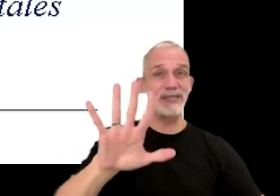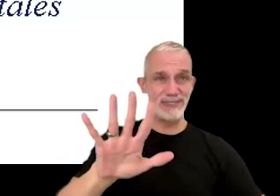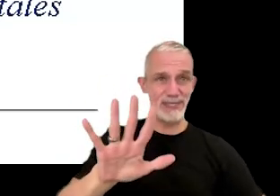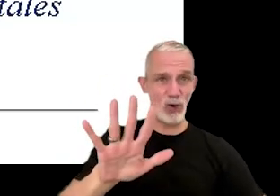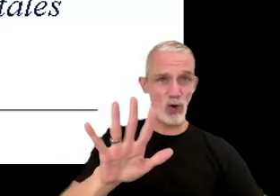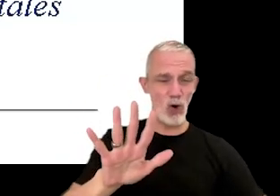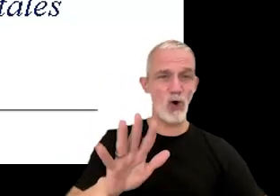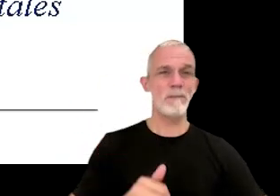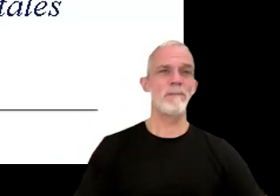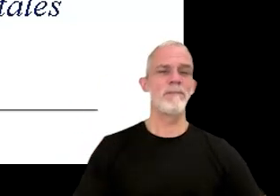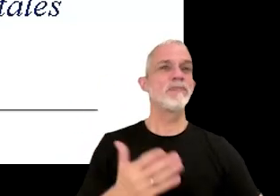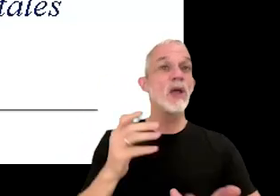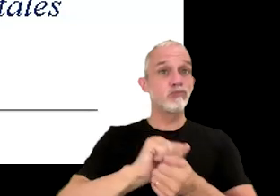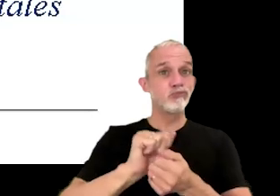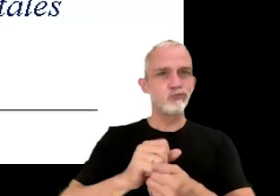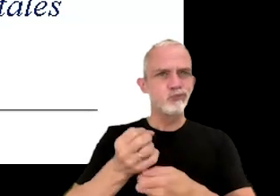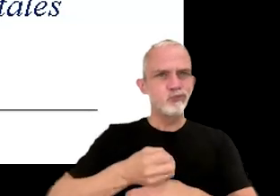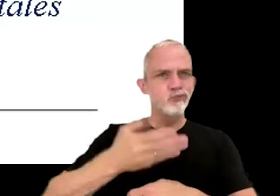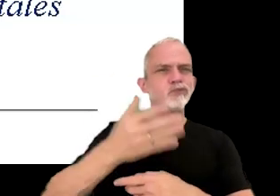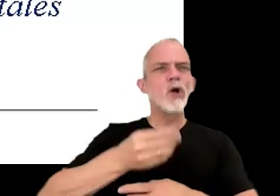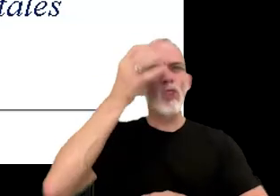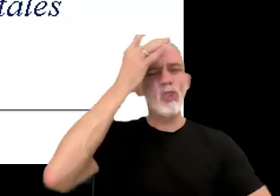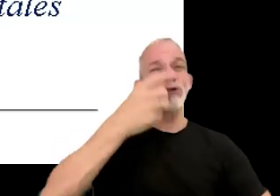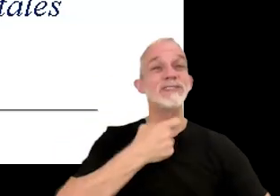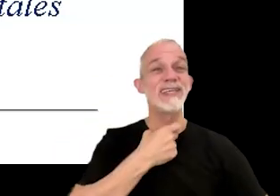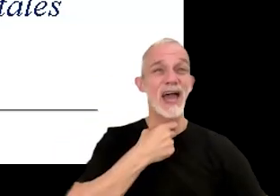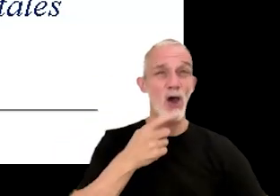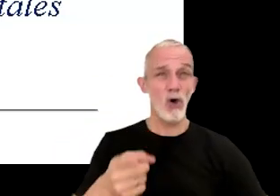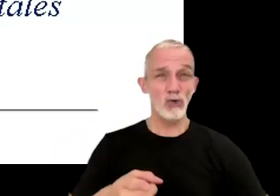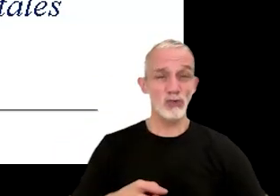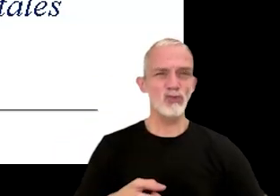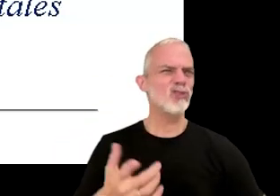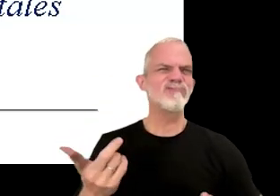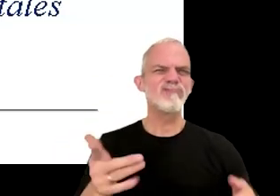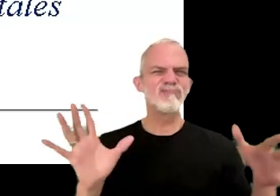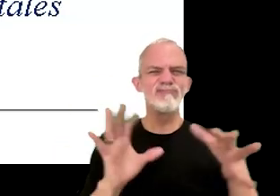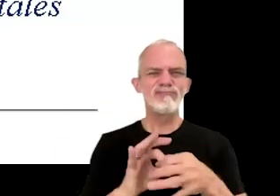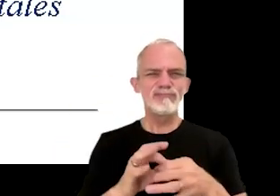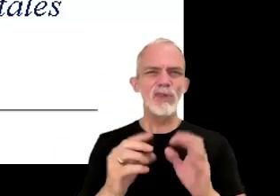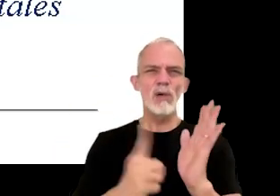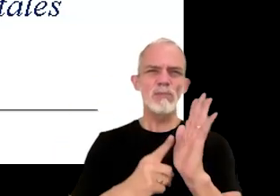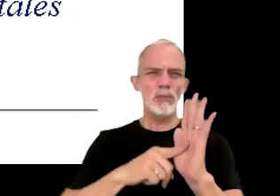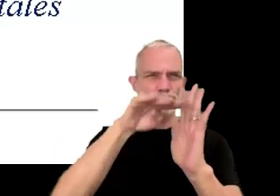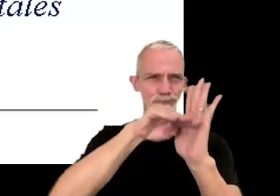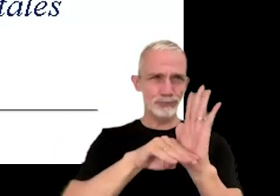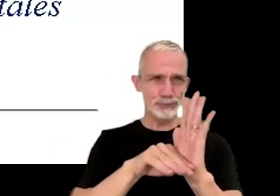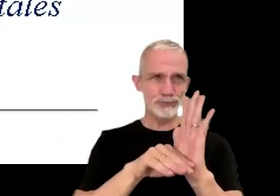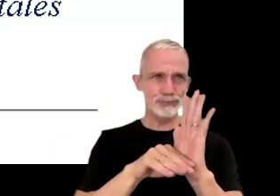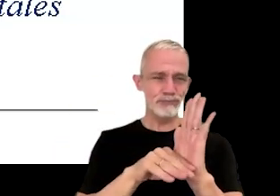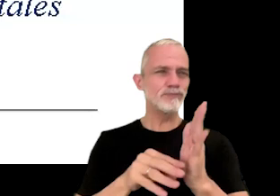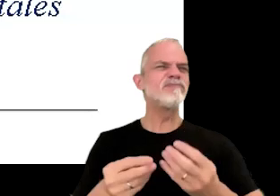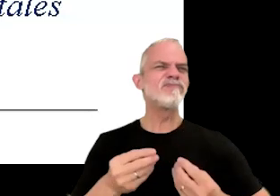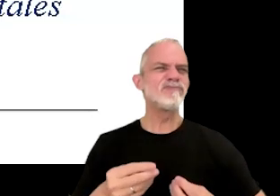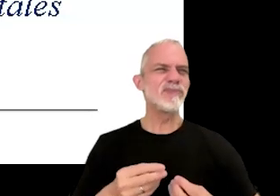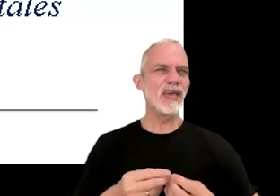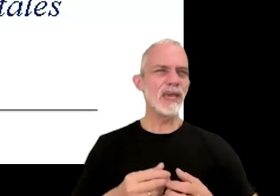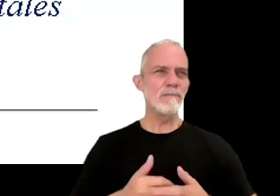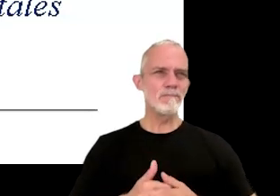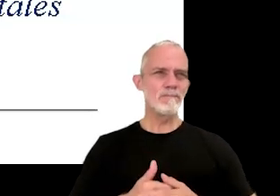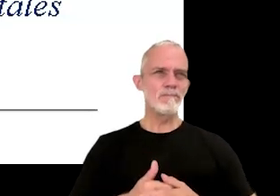5545, publicada el 12 de agosto, viene a reglamentar la,